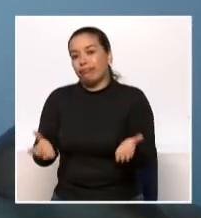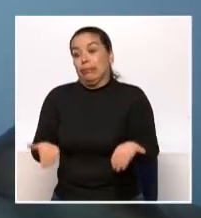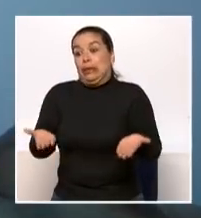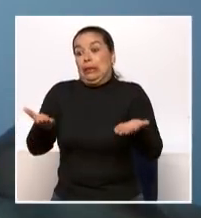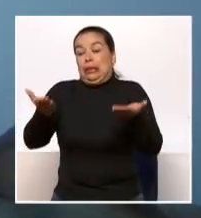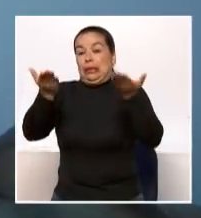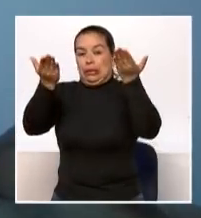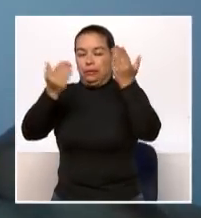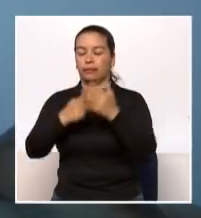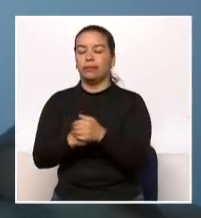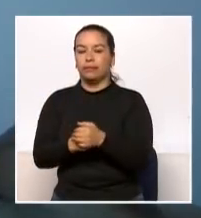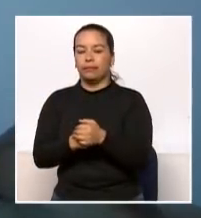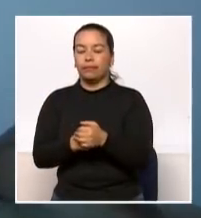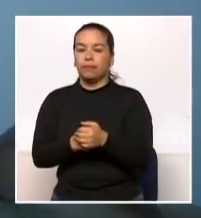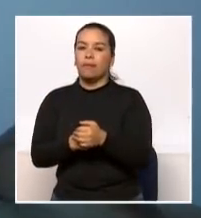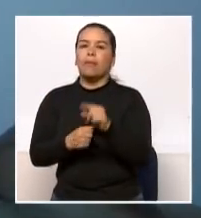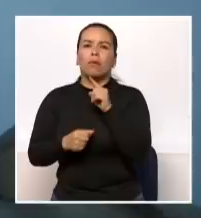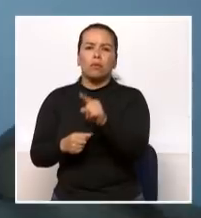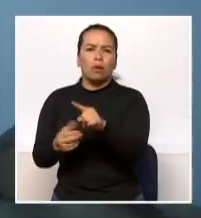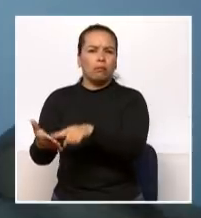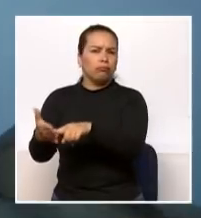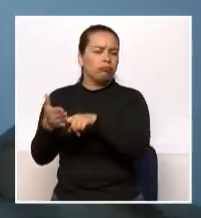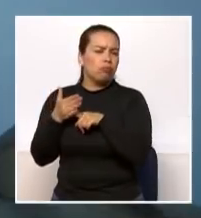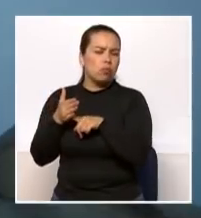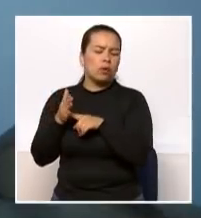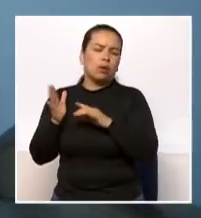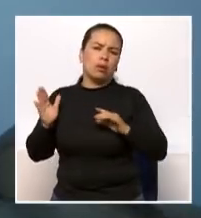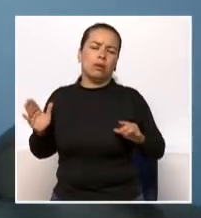está avanzando. Pero si usted le dicen que tiene un nódulo